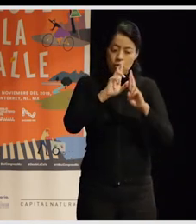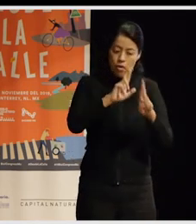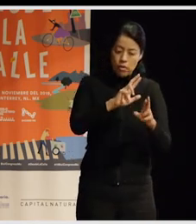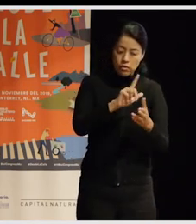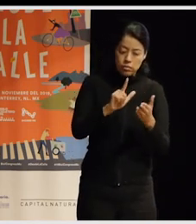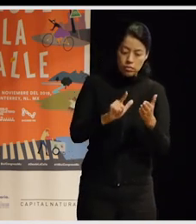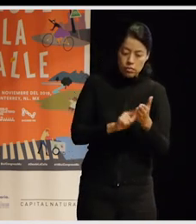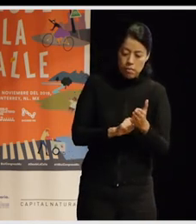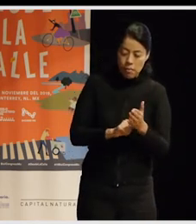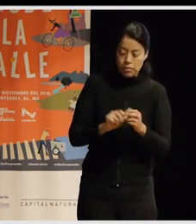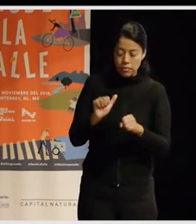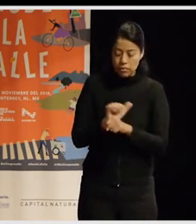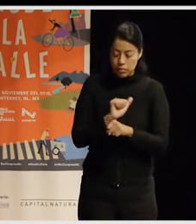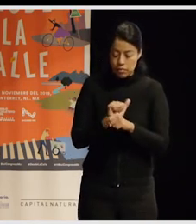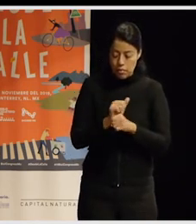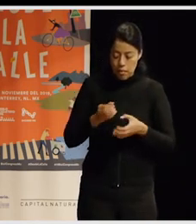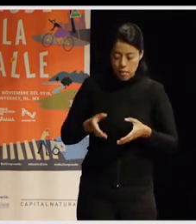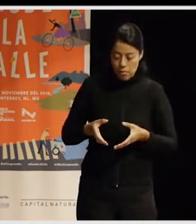del remanente vial